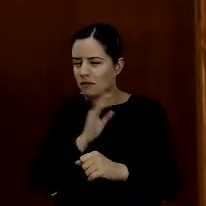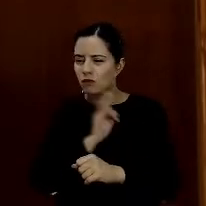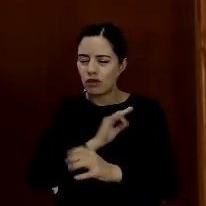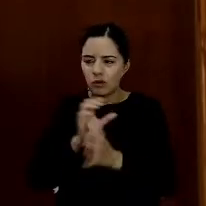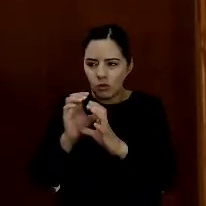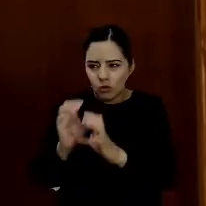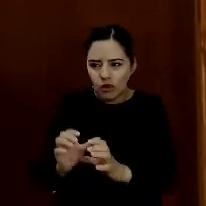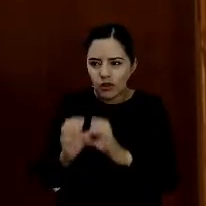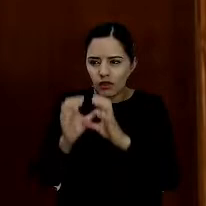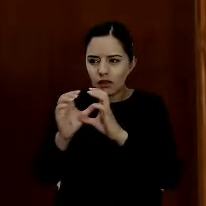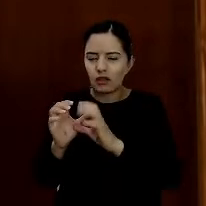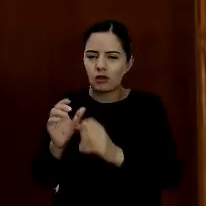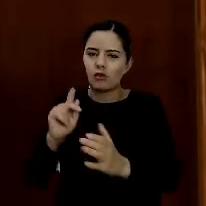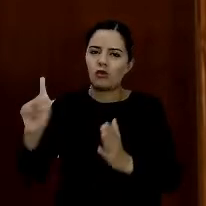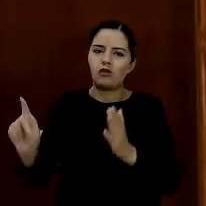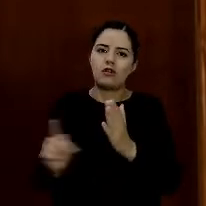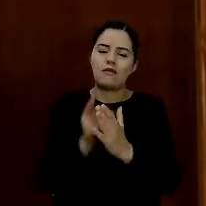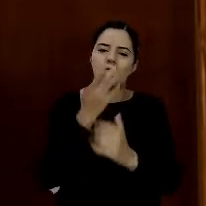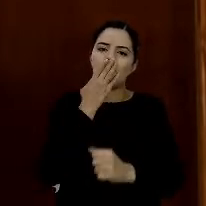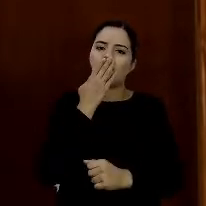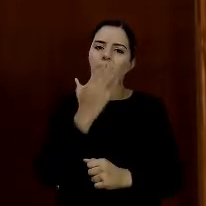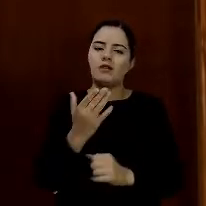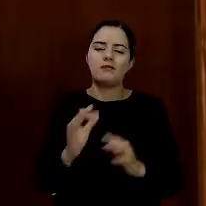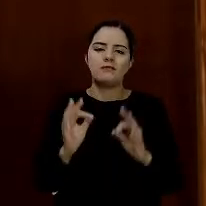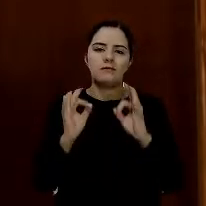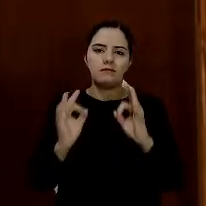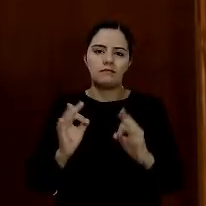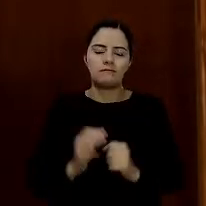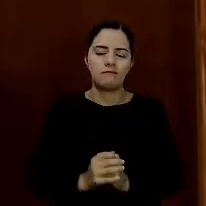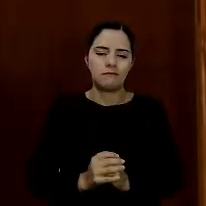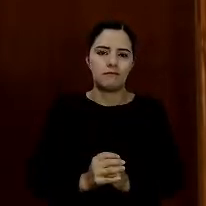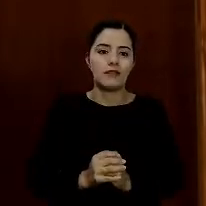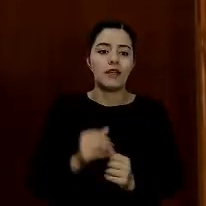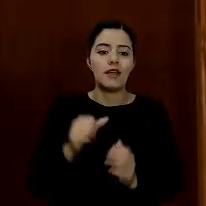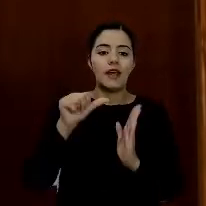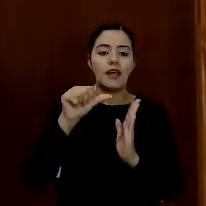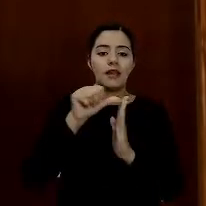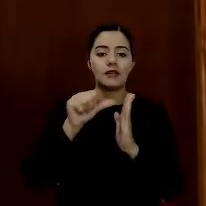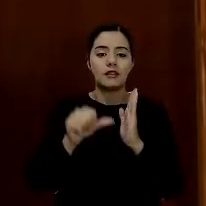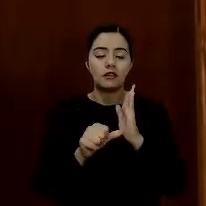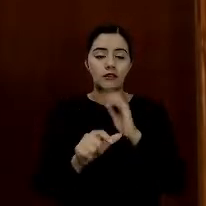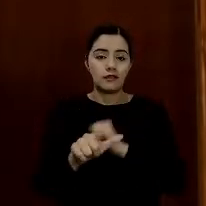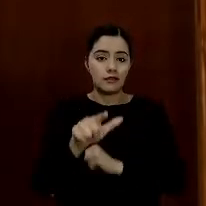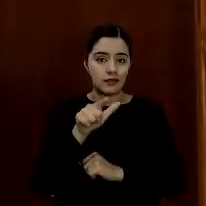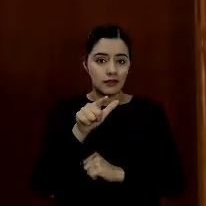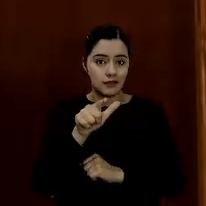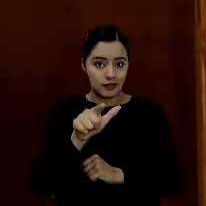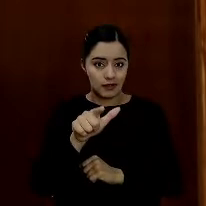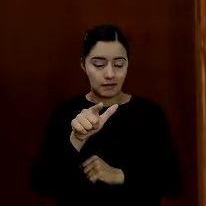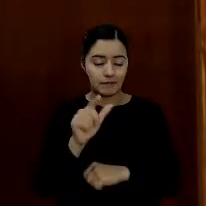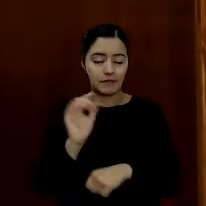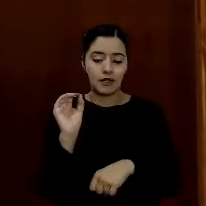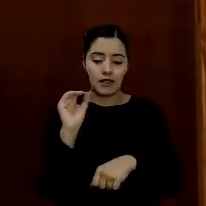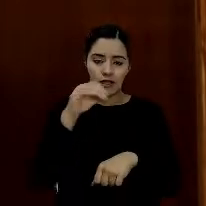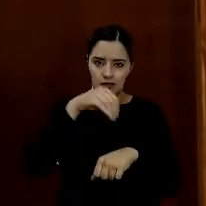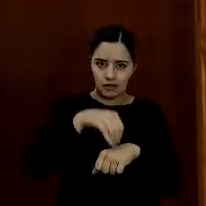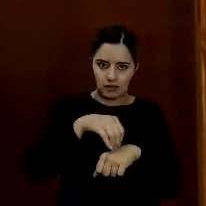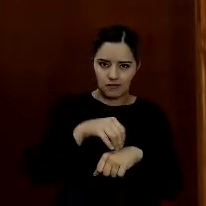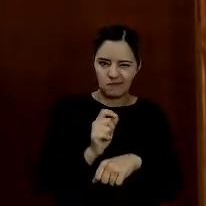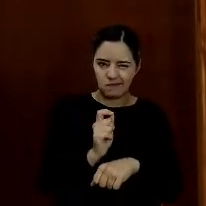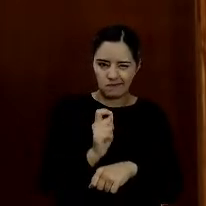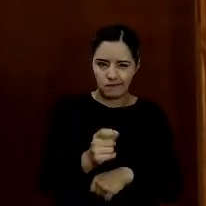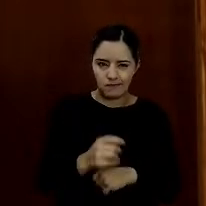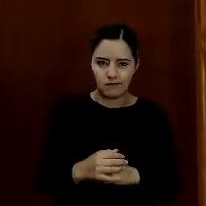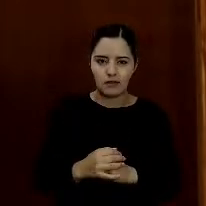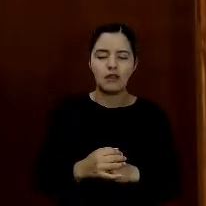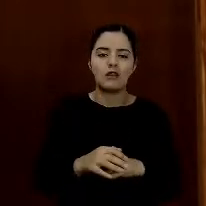y sostenibilidad. En el artículo 17, consideramos la importancia de hacer